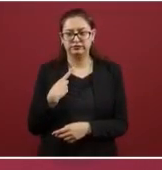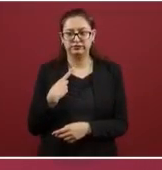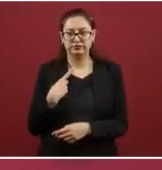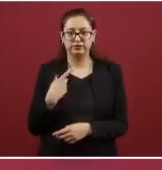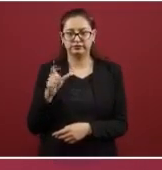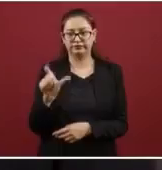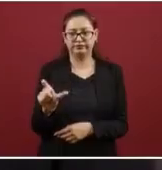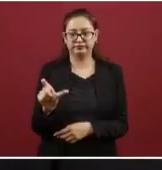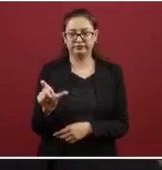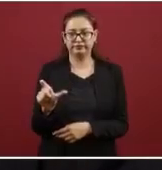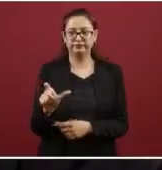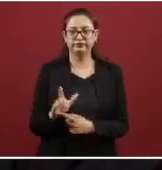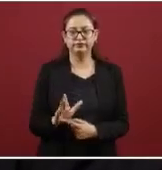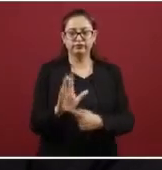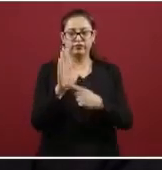identificación.